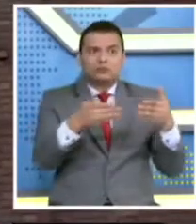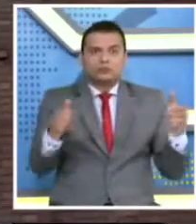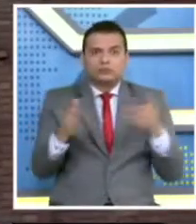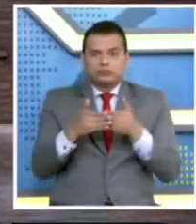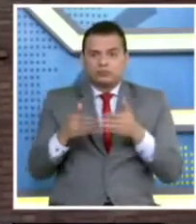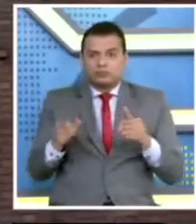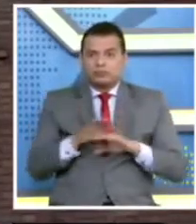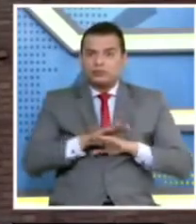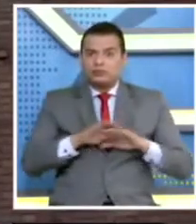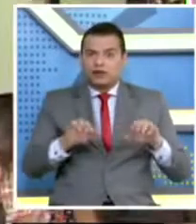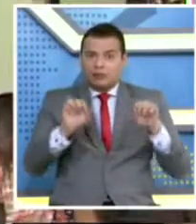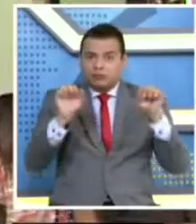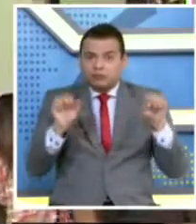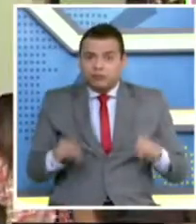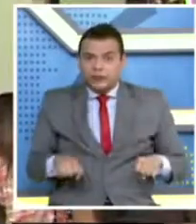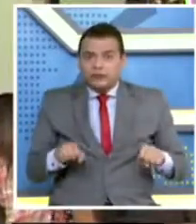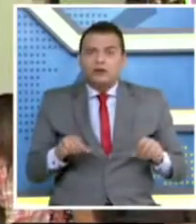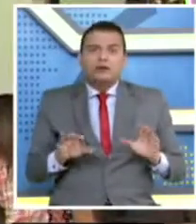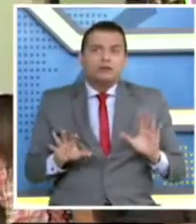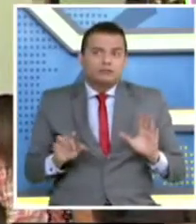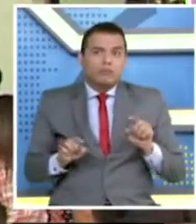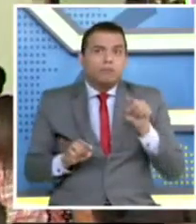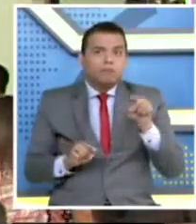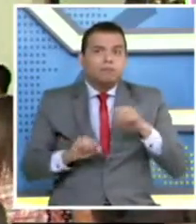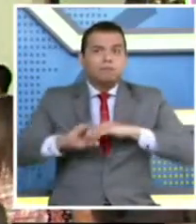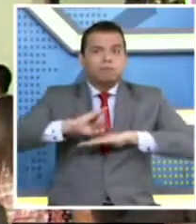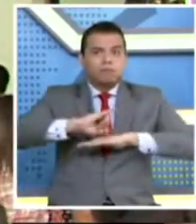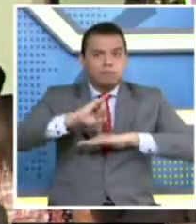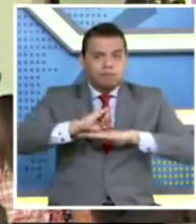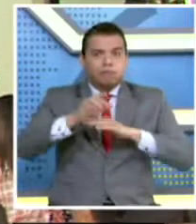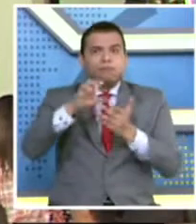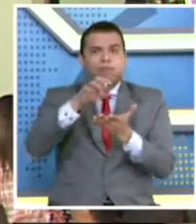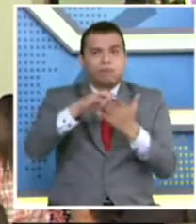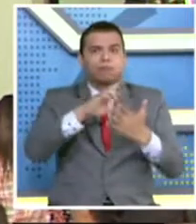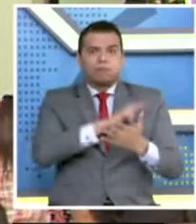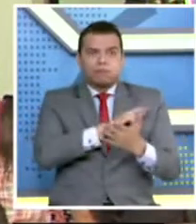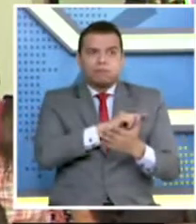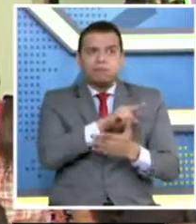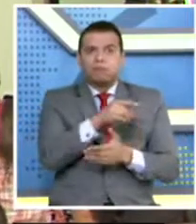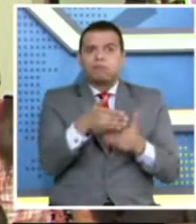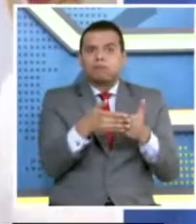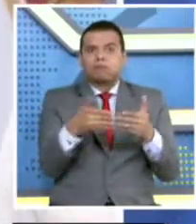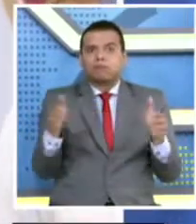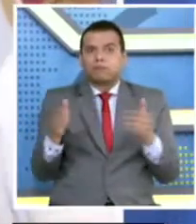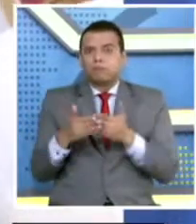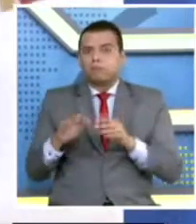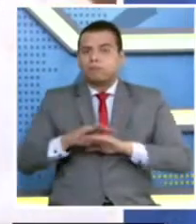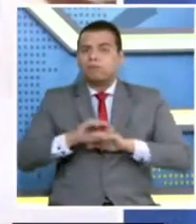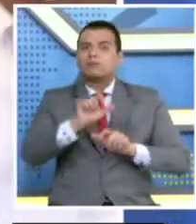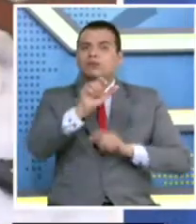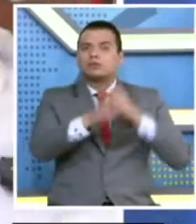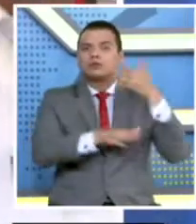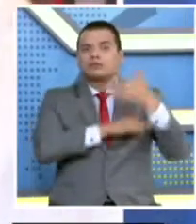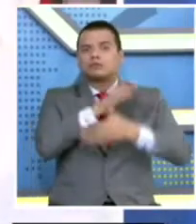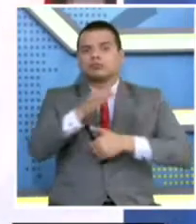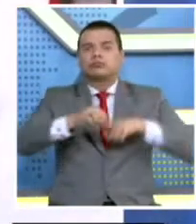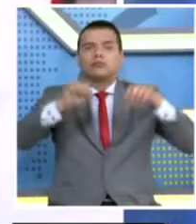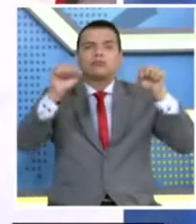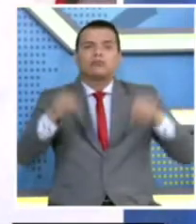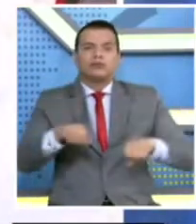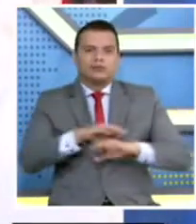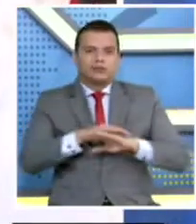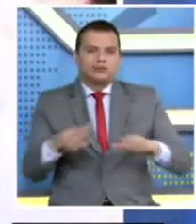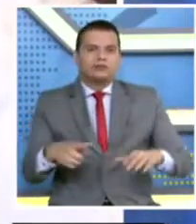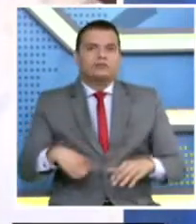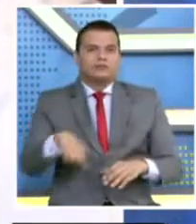sectores en medio de la pandemia por coronavirus, se incluya a las iglesias y se les permita abrir las puertas para los creyentes. Todos los que asistimos